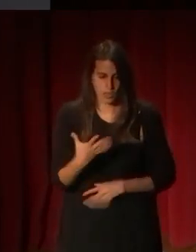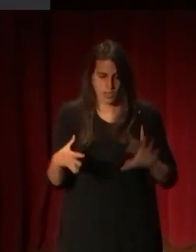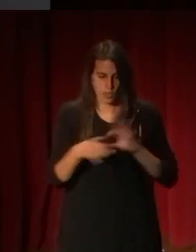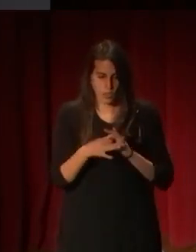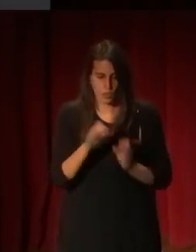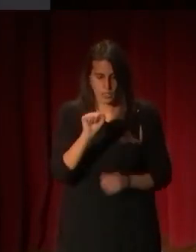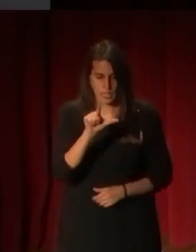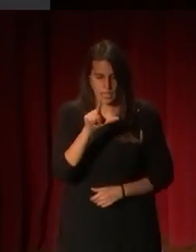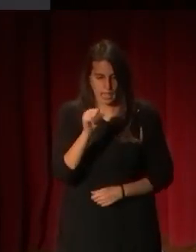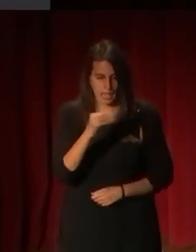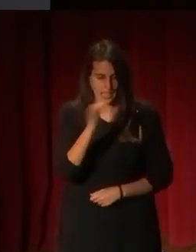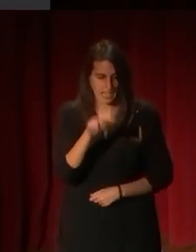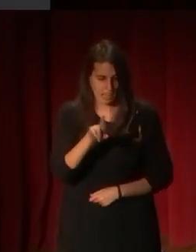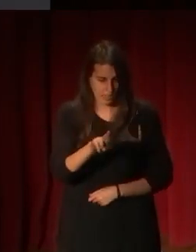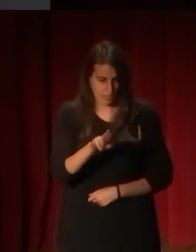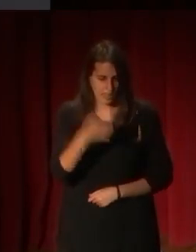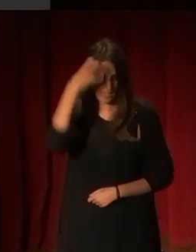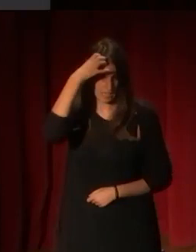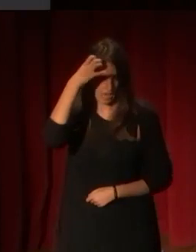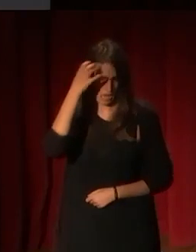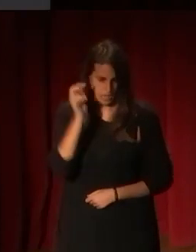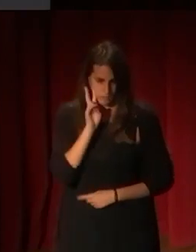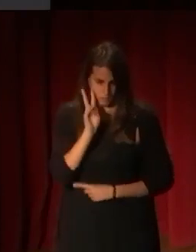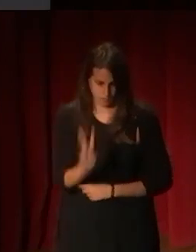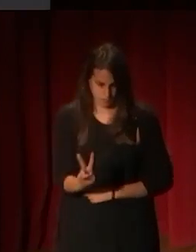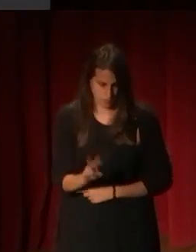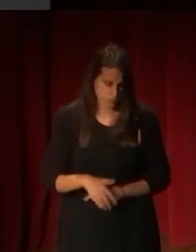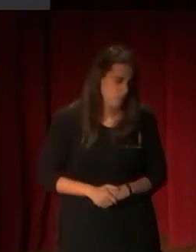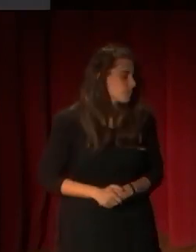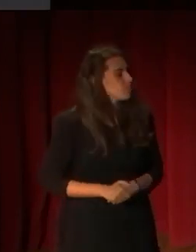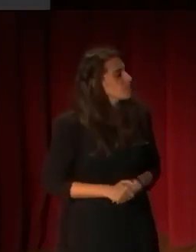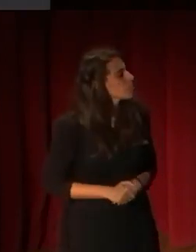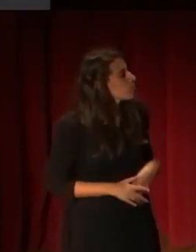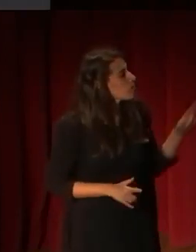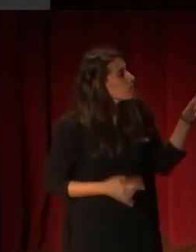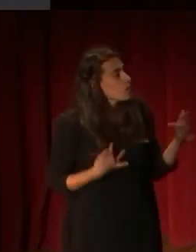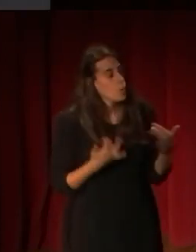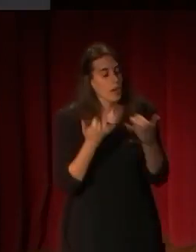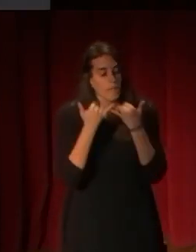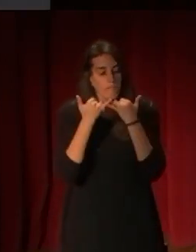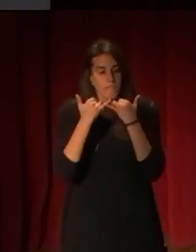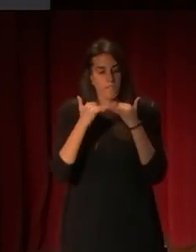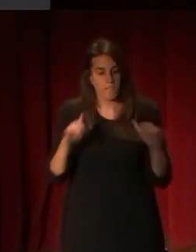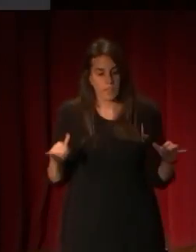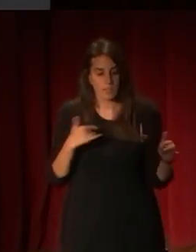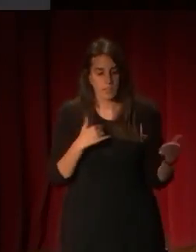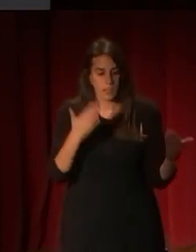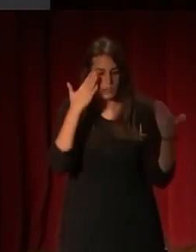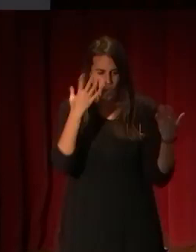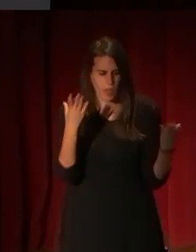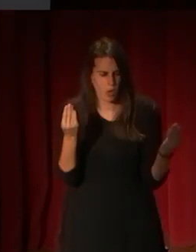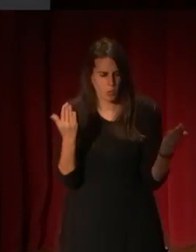real la fiesta del corpus como les digo era una fiesta al mismo tiempo al mismo tiempo solemne